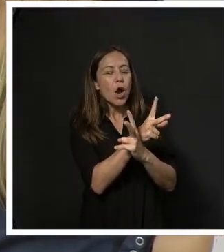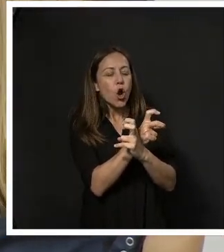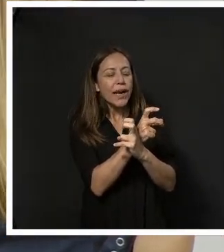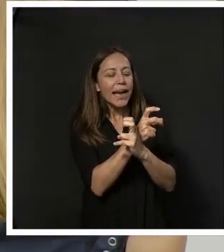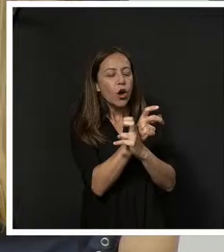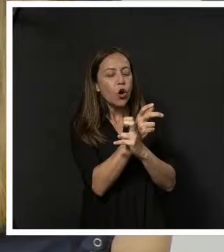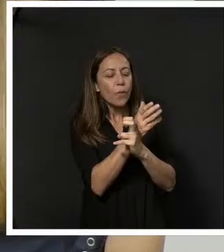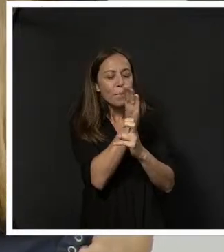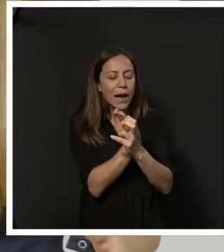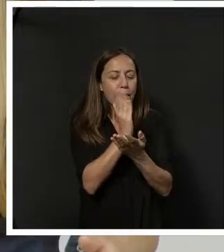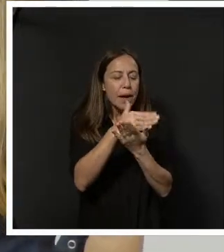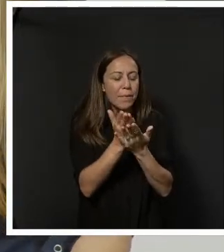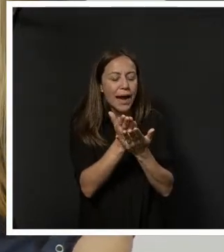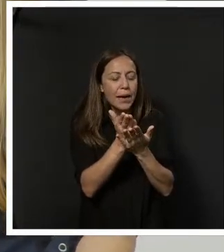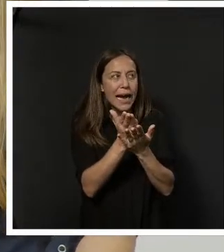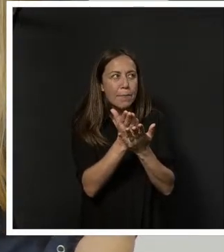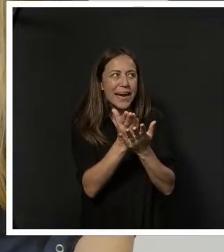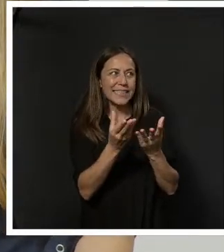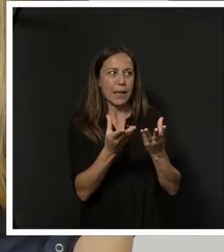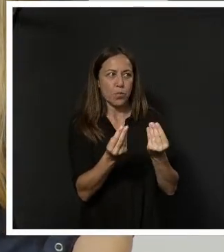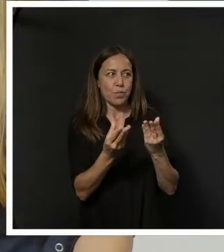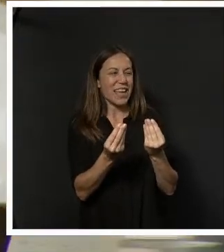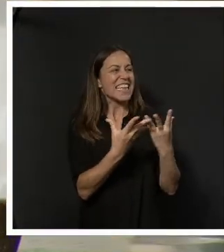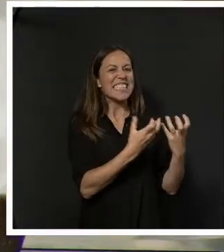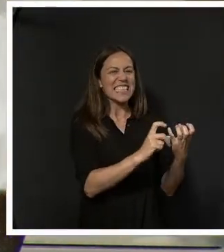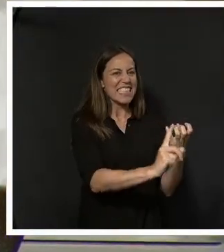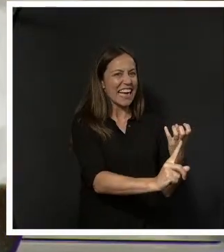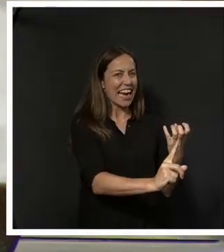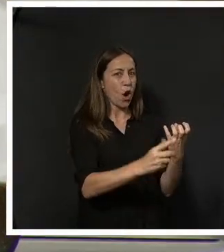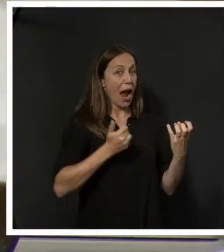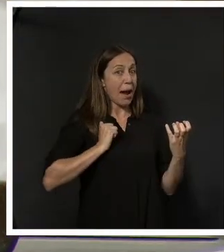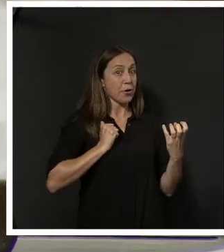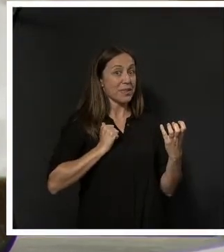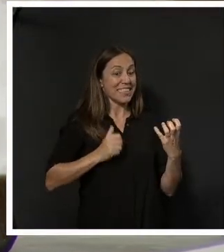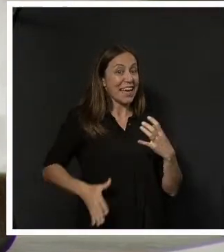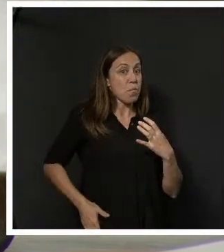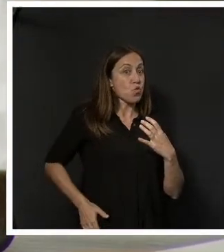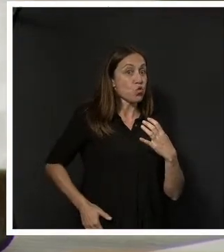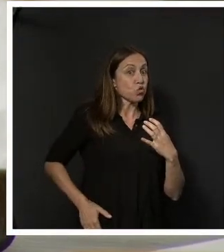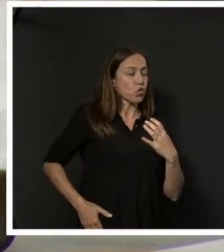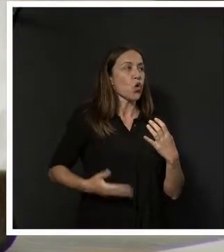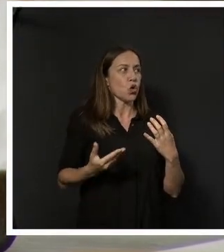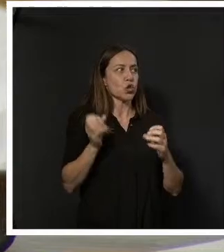maíz menos secado cuello que son los muslos